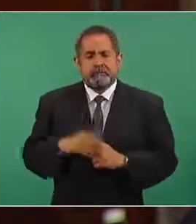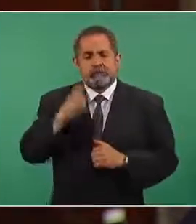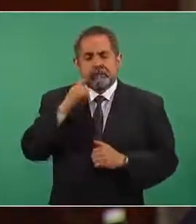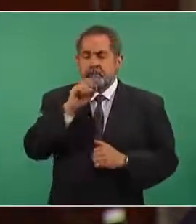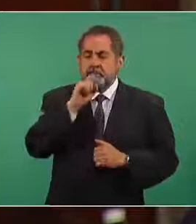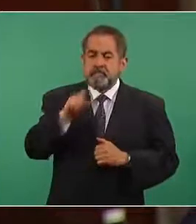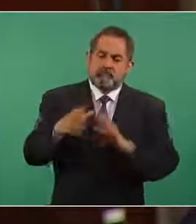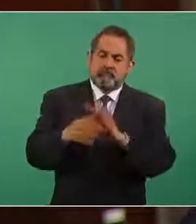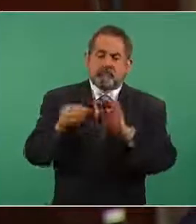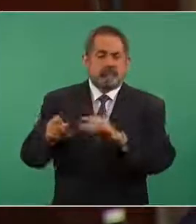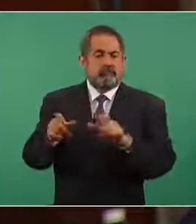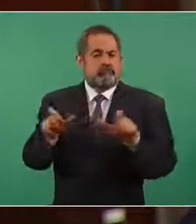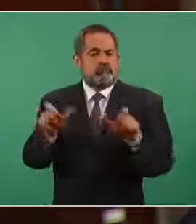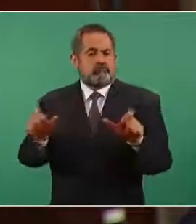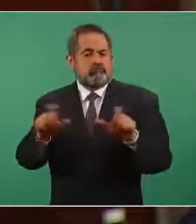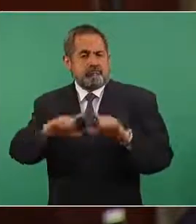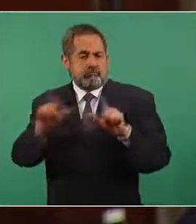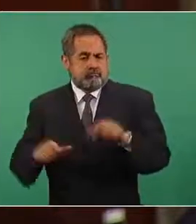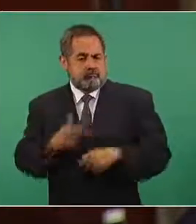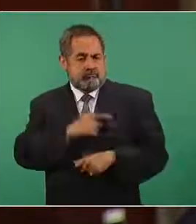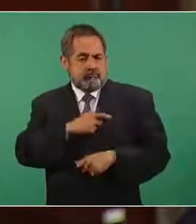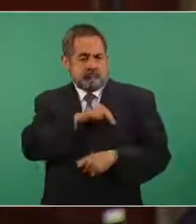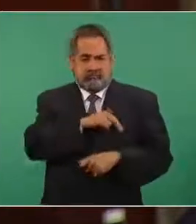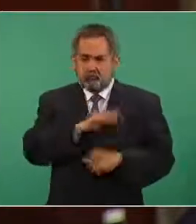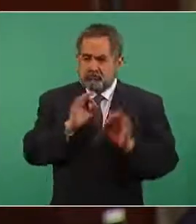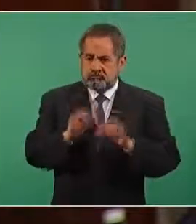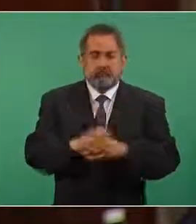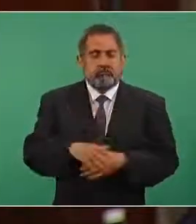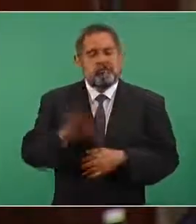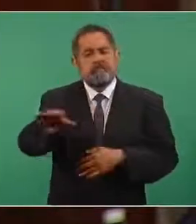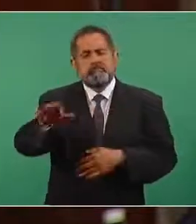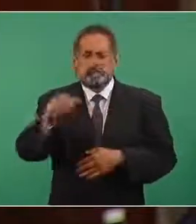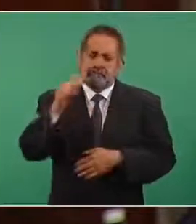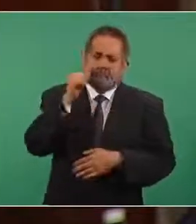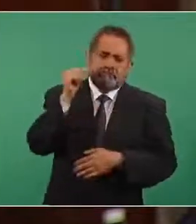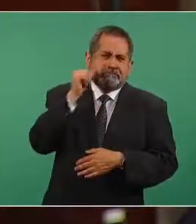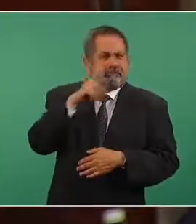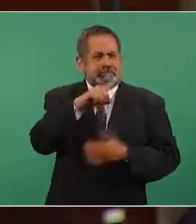la situación de la Guardia Nacional. Presidente, ayer en Sonora,